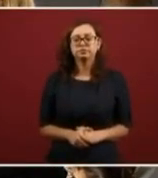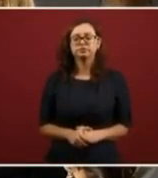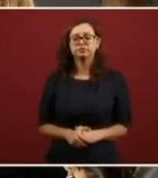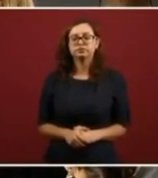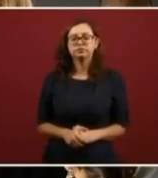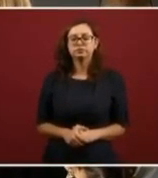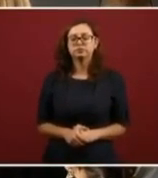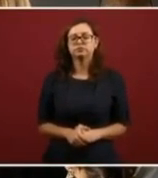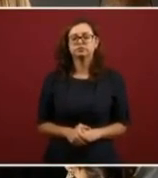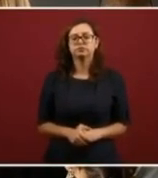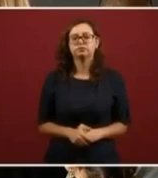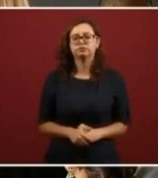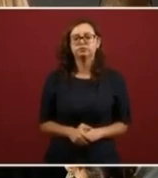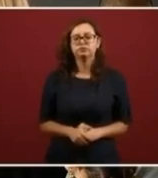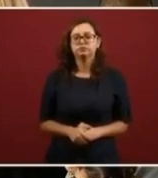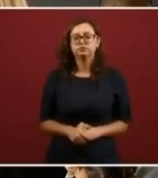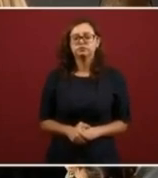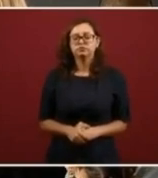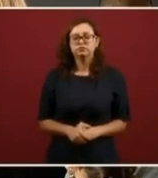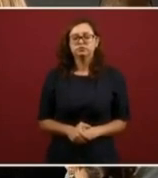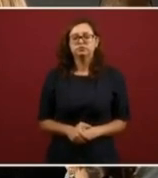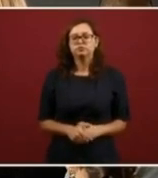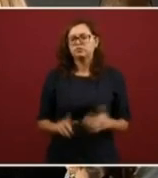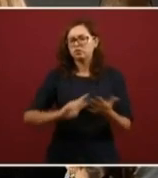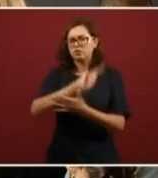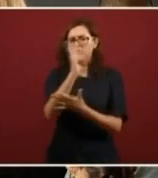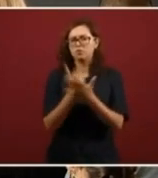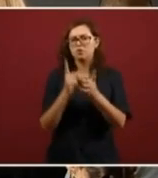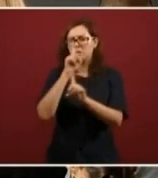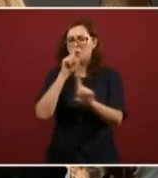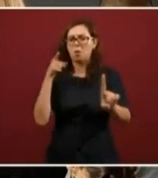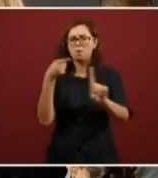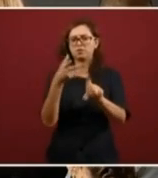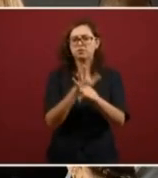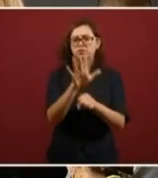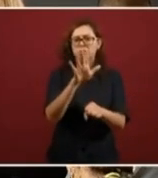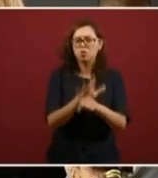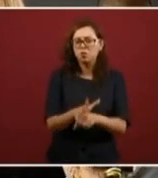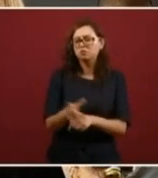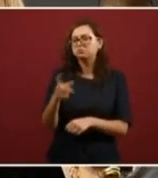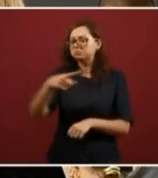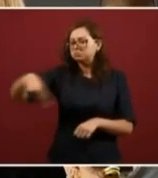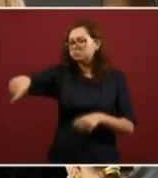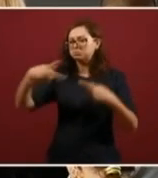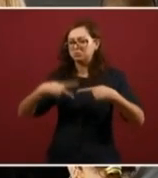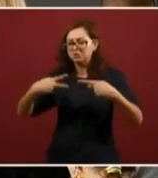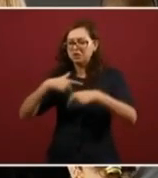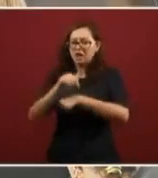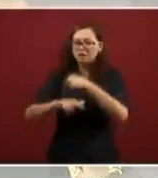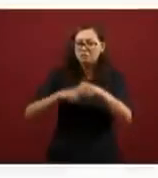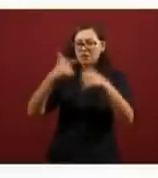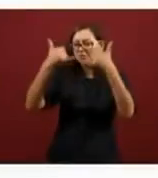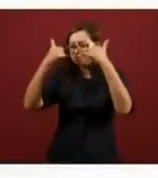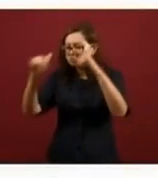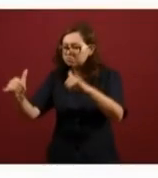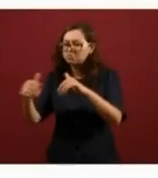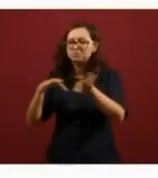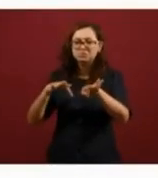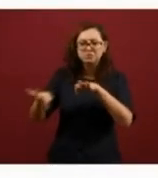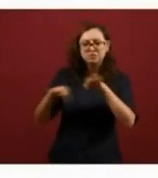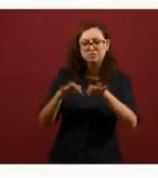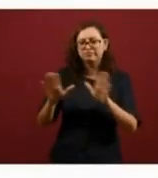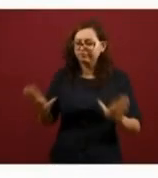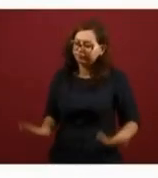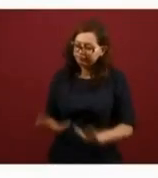El objetivo del programa es incrementar la productividad del pequeño productor pecuario mediante la entrega de apoyo